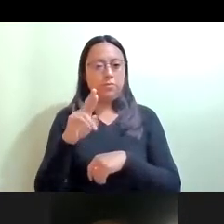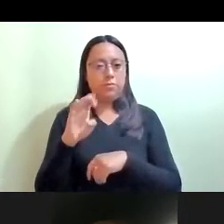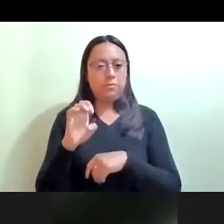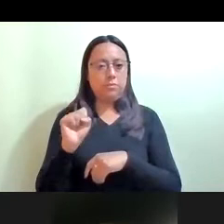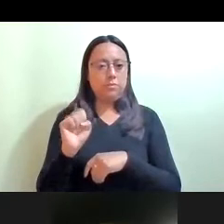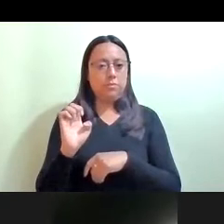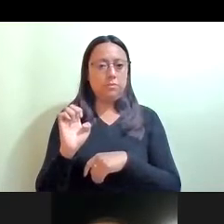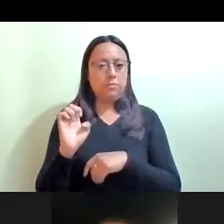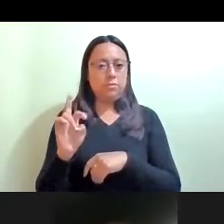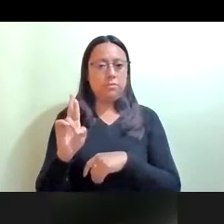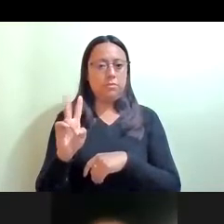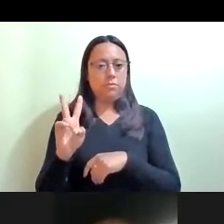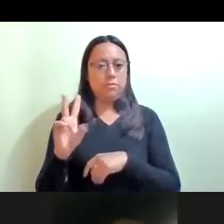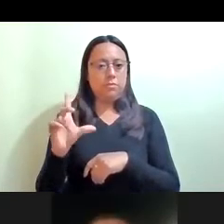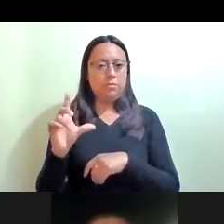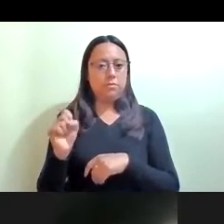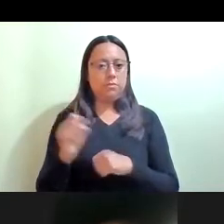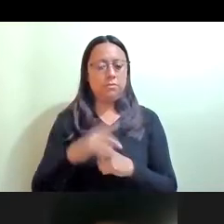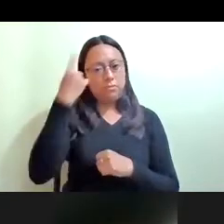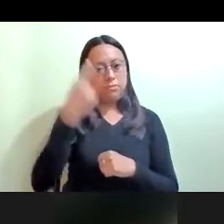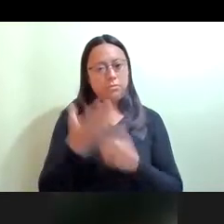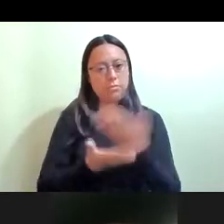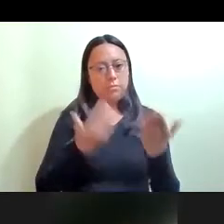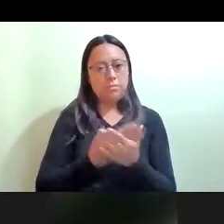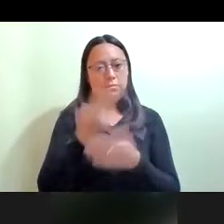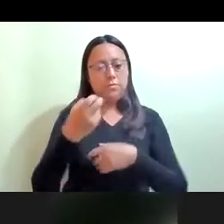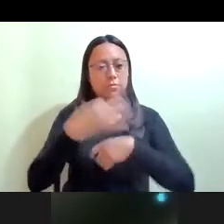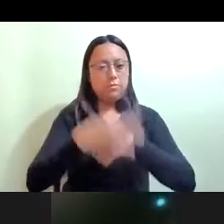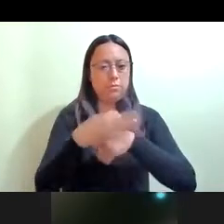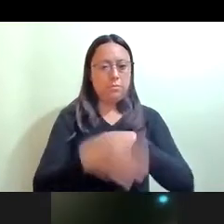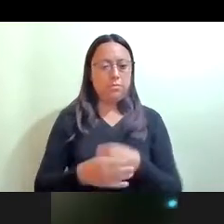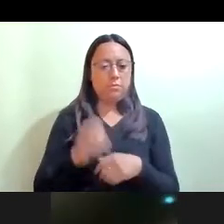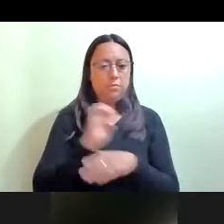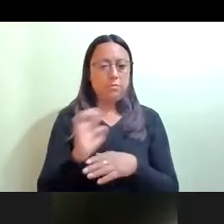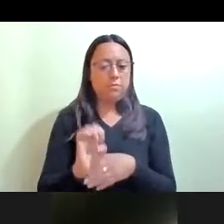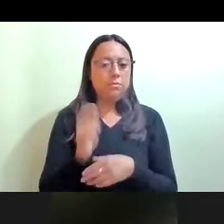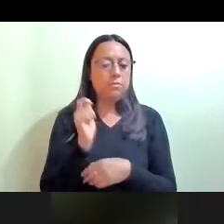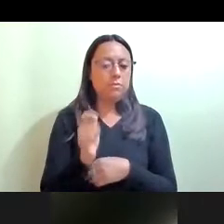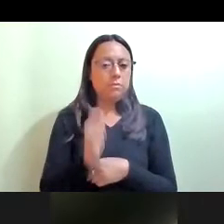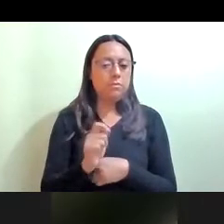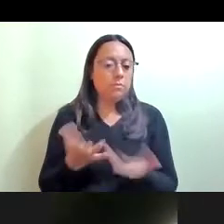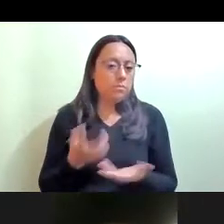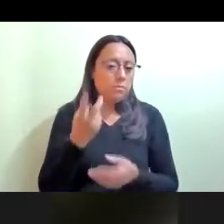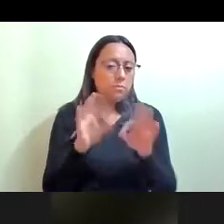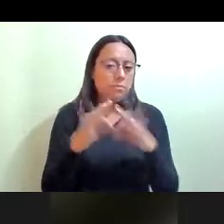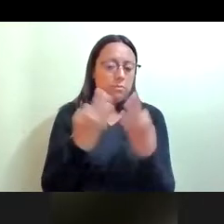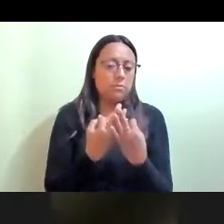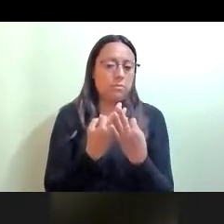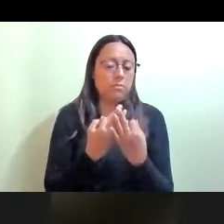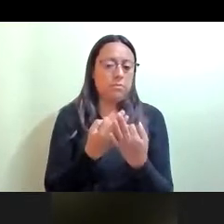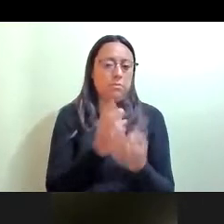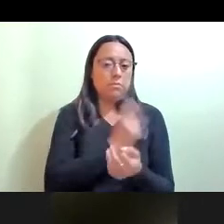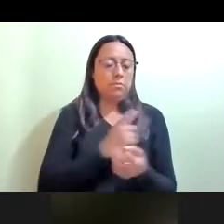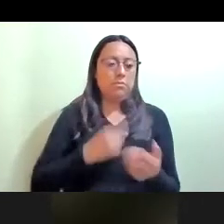para proponer este transitorio. Entonces, o sea, si esa es la forma, pues habría que plantear el